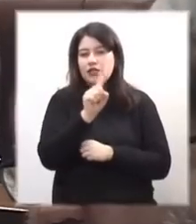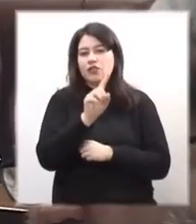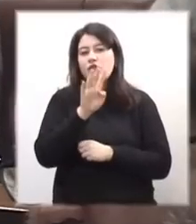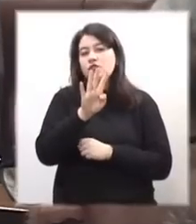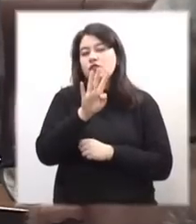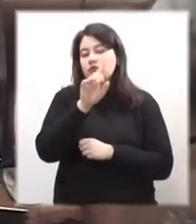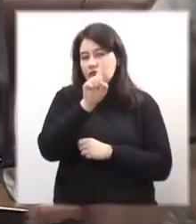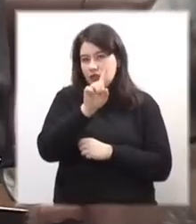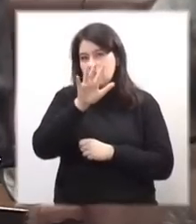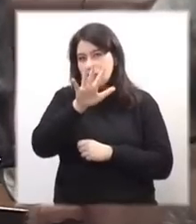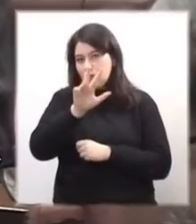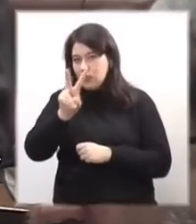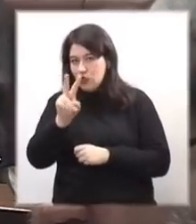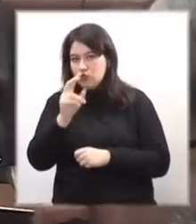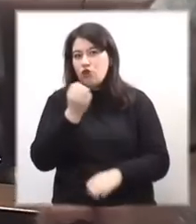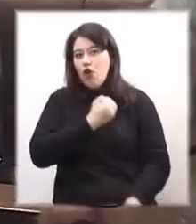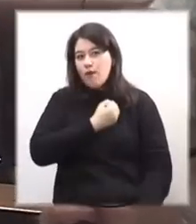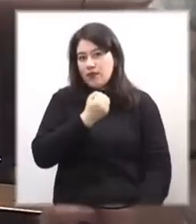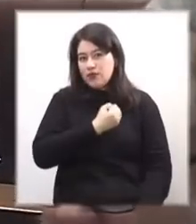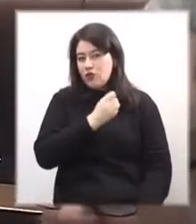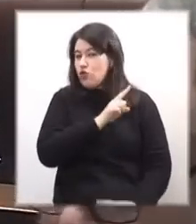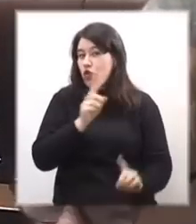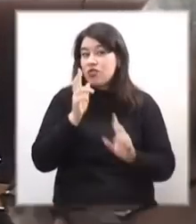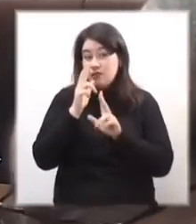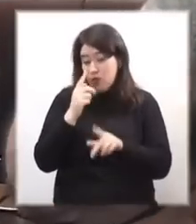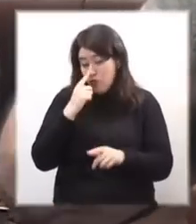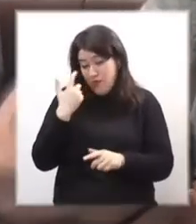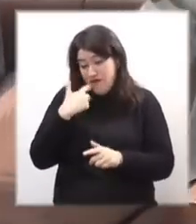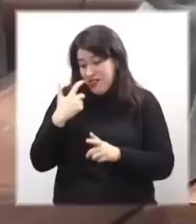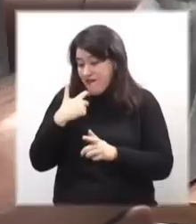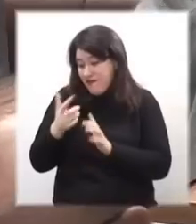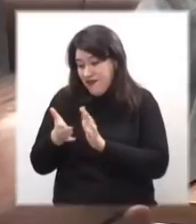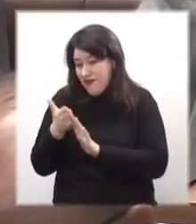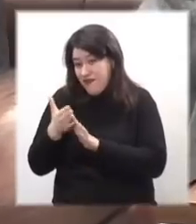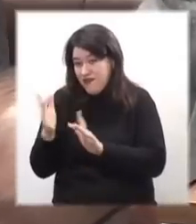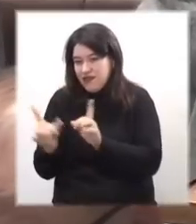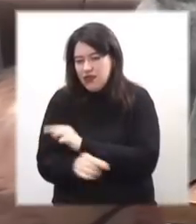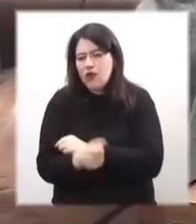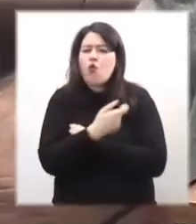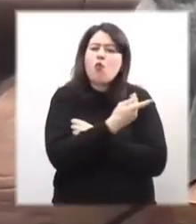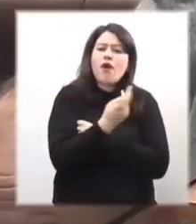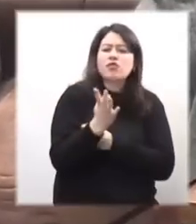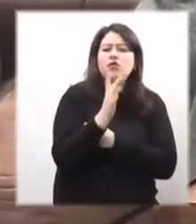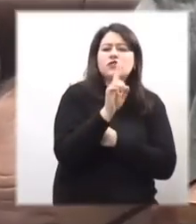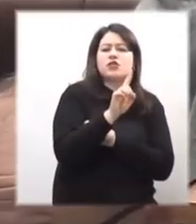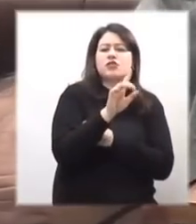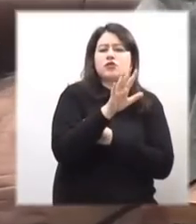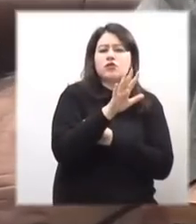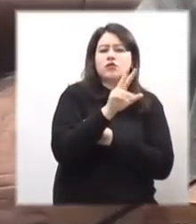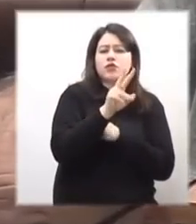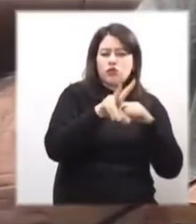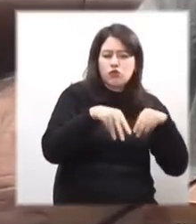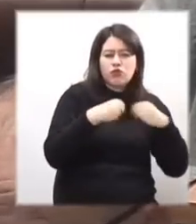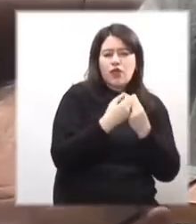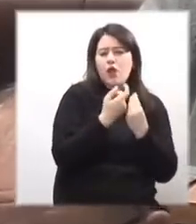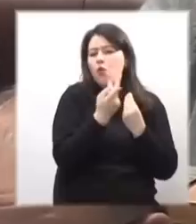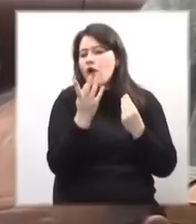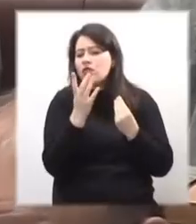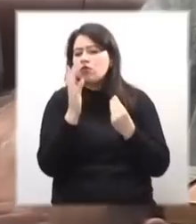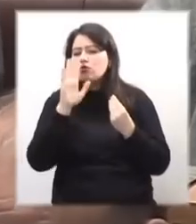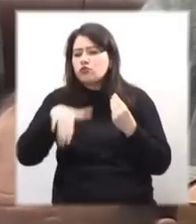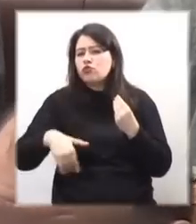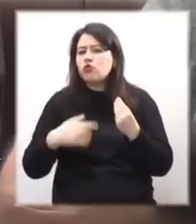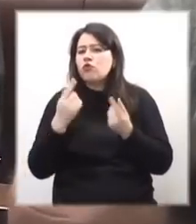152 homicidios. No mencionamos junio porque no terminó aún. ¿Cuántos de esos 152 homicidios pertenecen a alguno de los